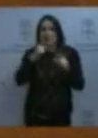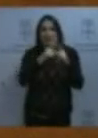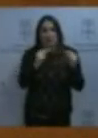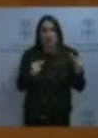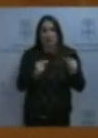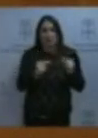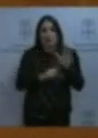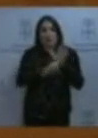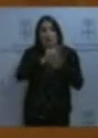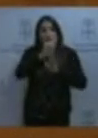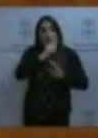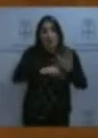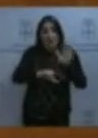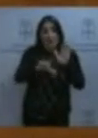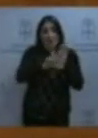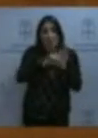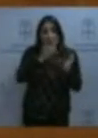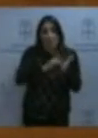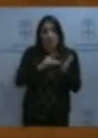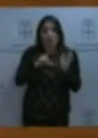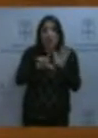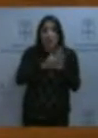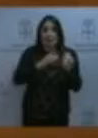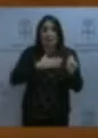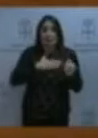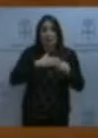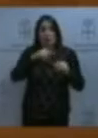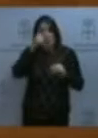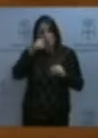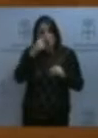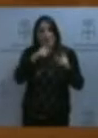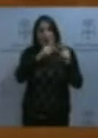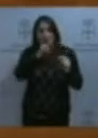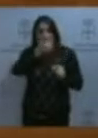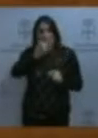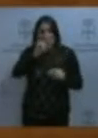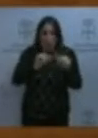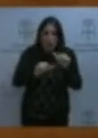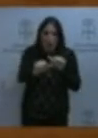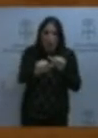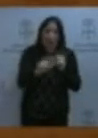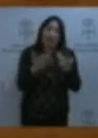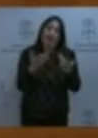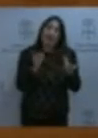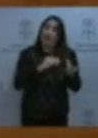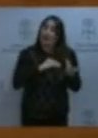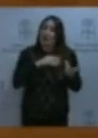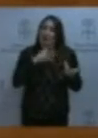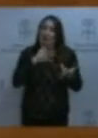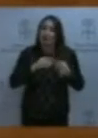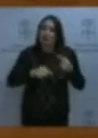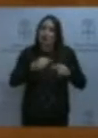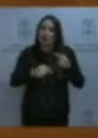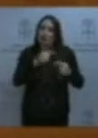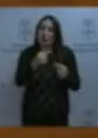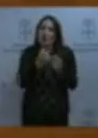avance legislativo que supuso la aprobación de la Ley de Patrimonio Cultural de Asturias en 2001 no trajo consigo, por desgracia, un correlato en las actuaciones